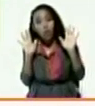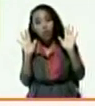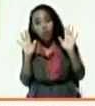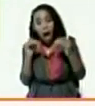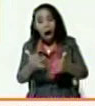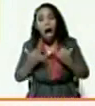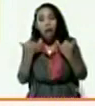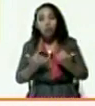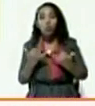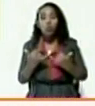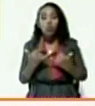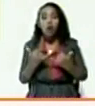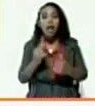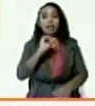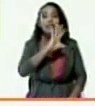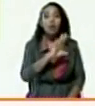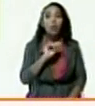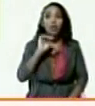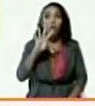el